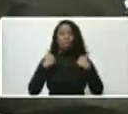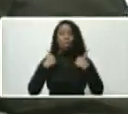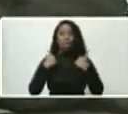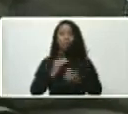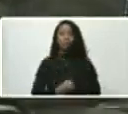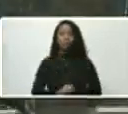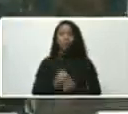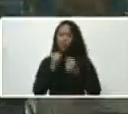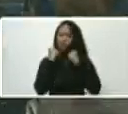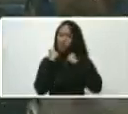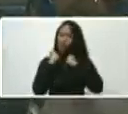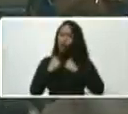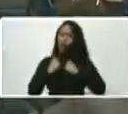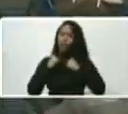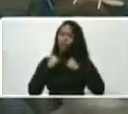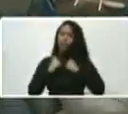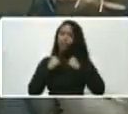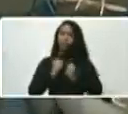duras,